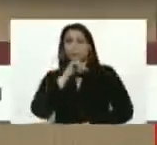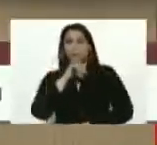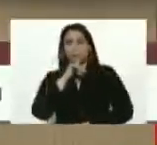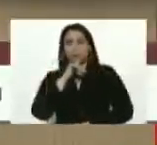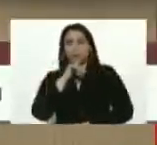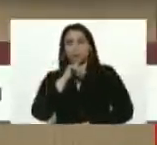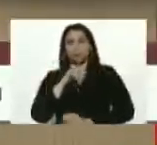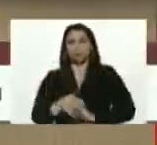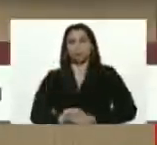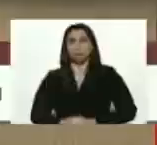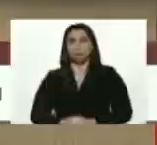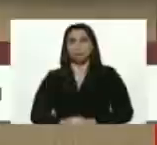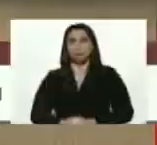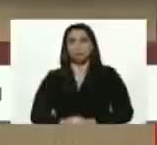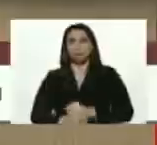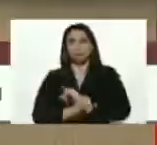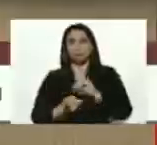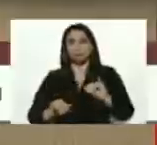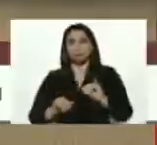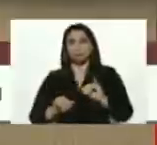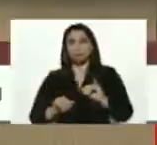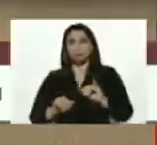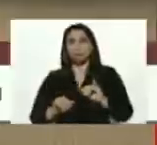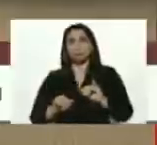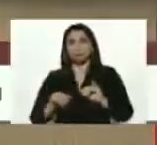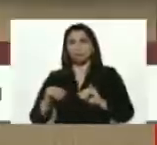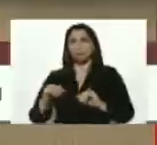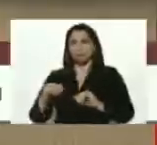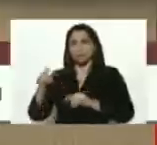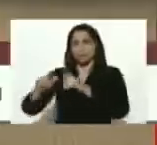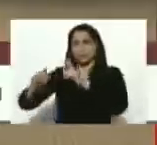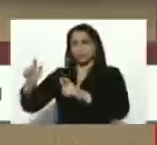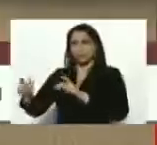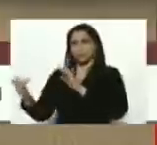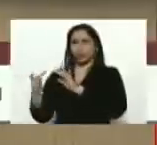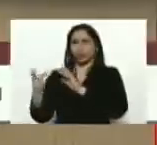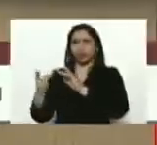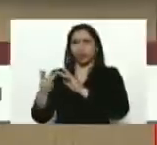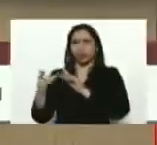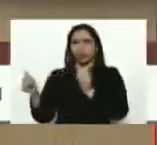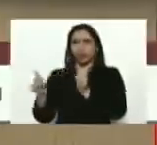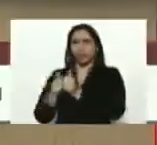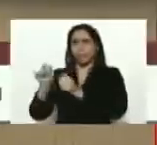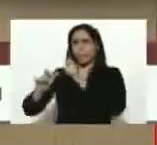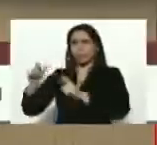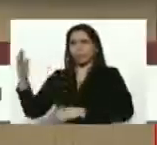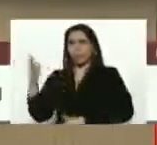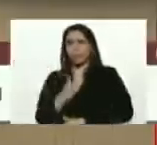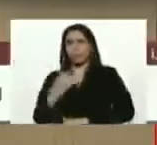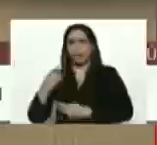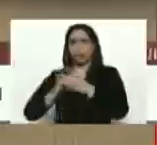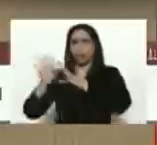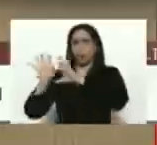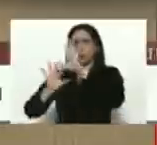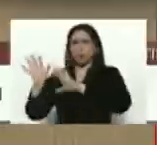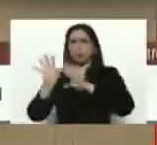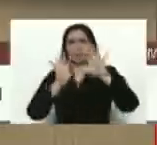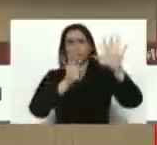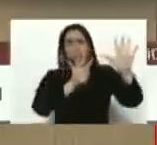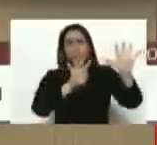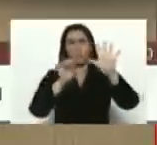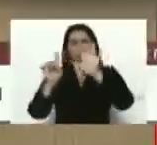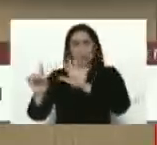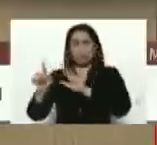de igual manera se han registrado casos importados y de contactos con estos importados. Son 96 casos